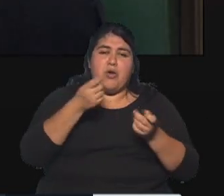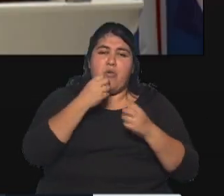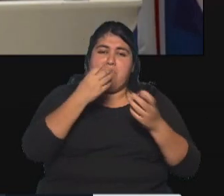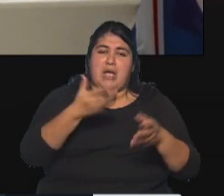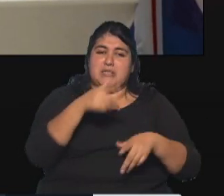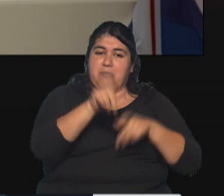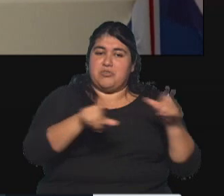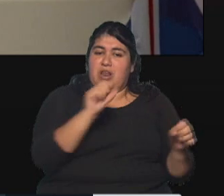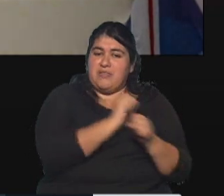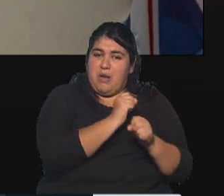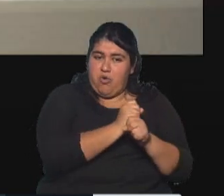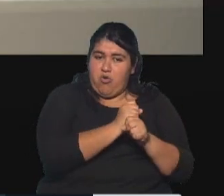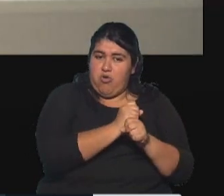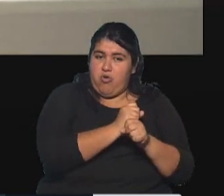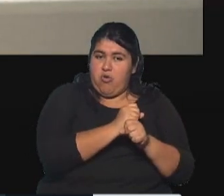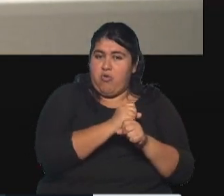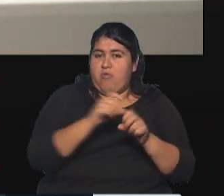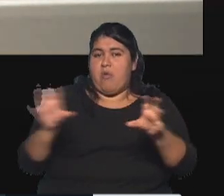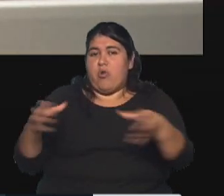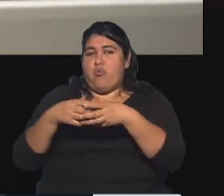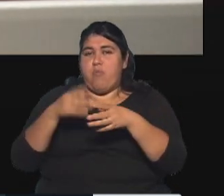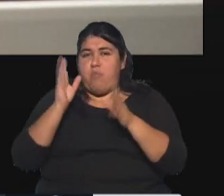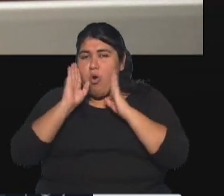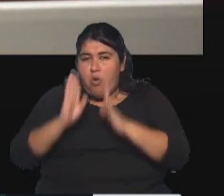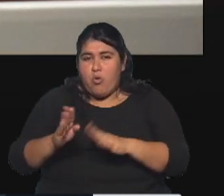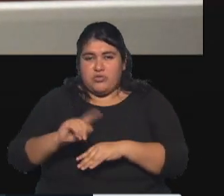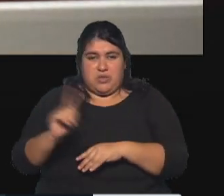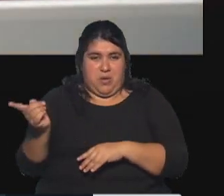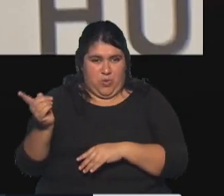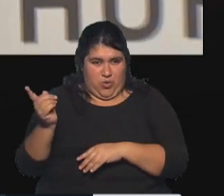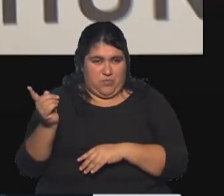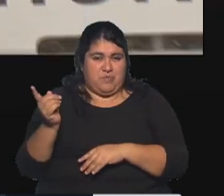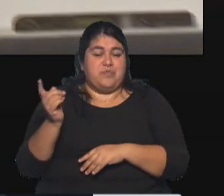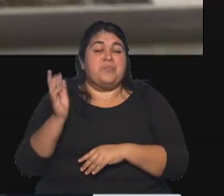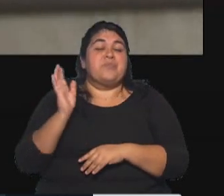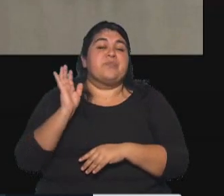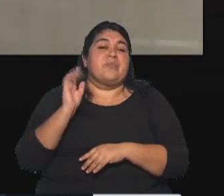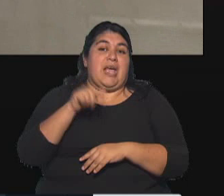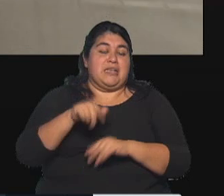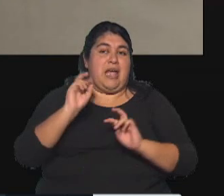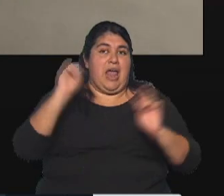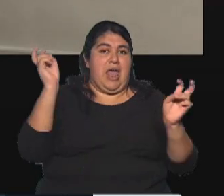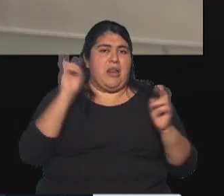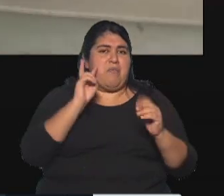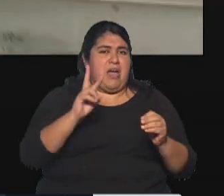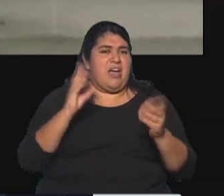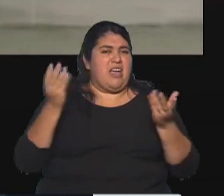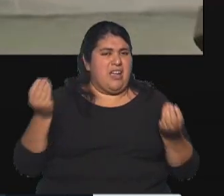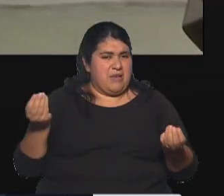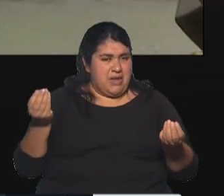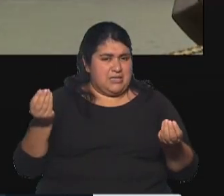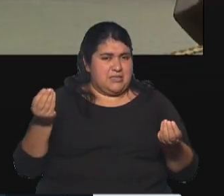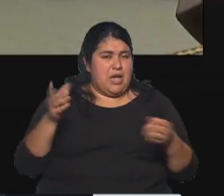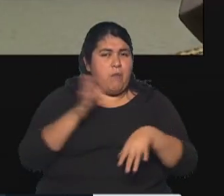los laboristas más que por el Partido Conservador al que pertenece Boris Johnson, y esto enciende, por supuesto, la alarma de qué puede llegar a pasar en